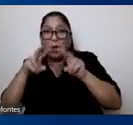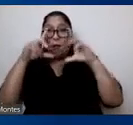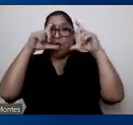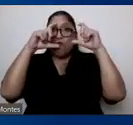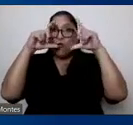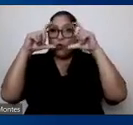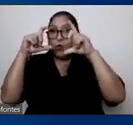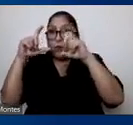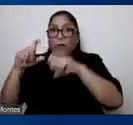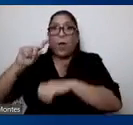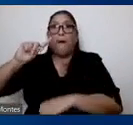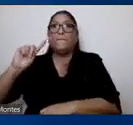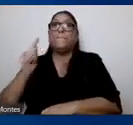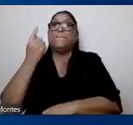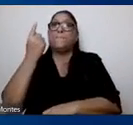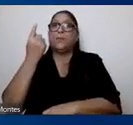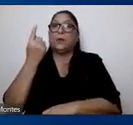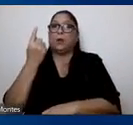las